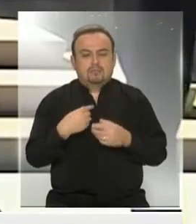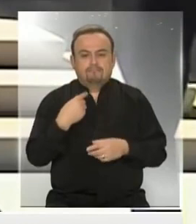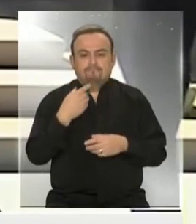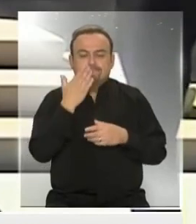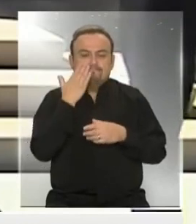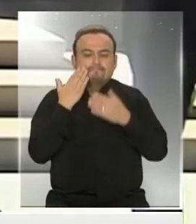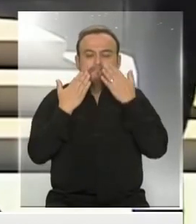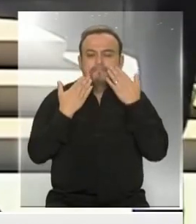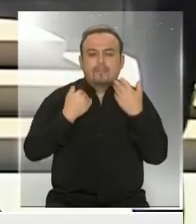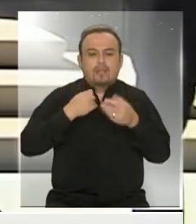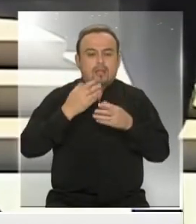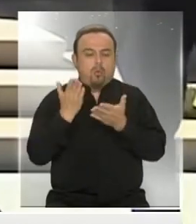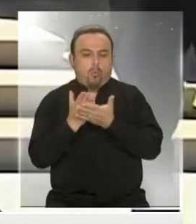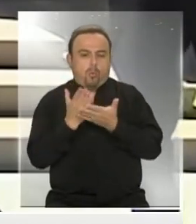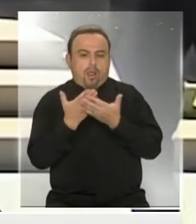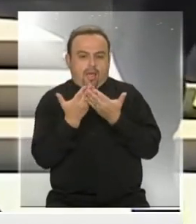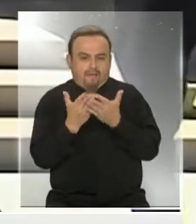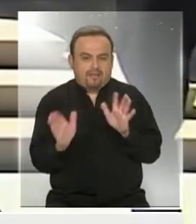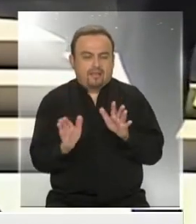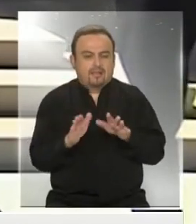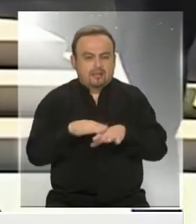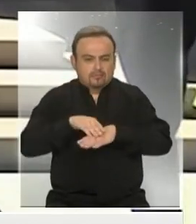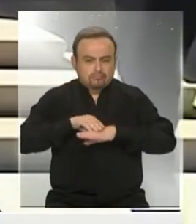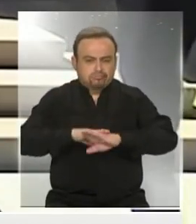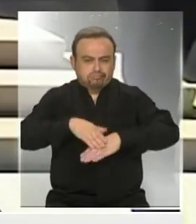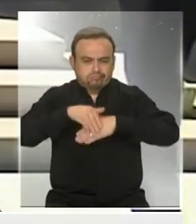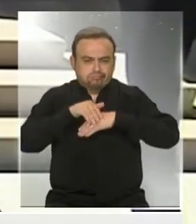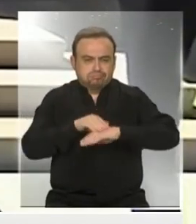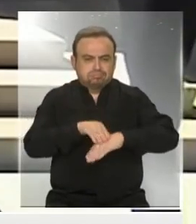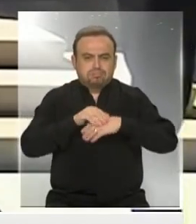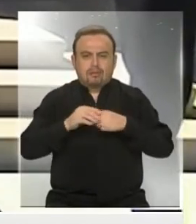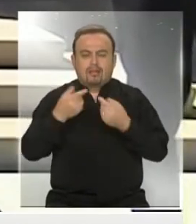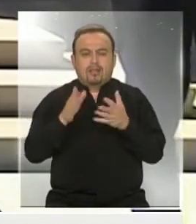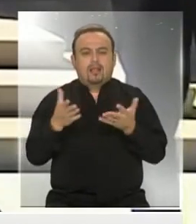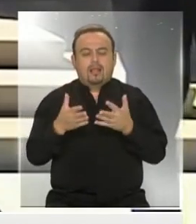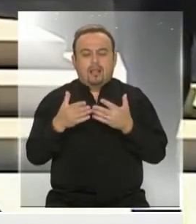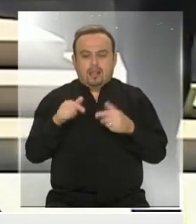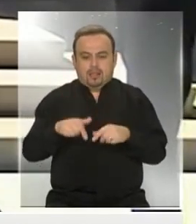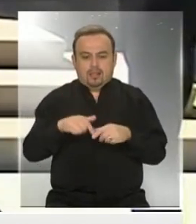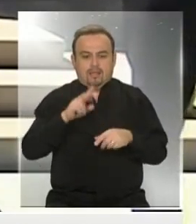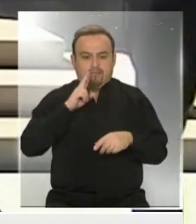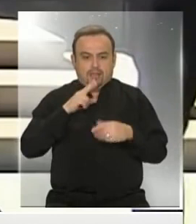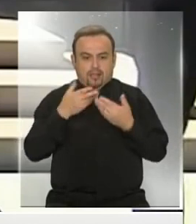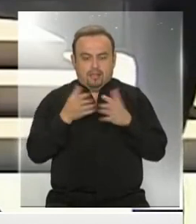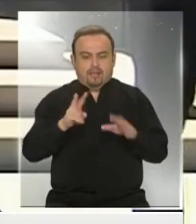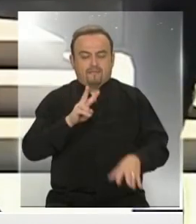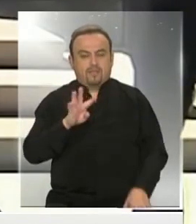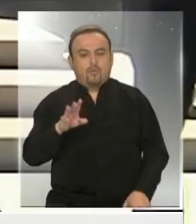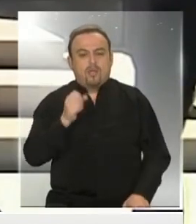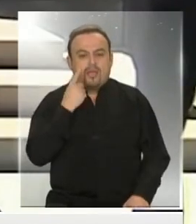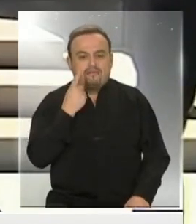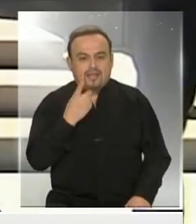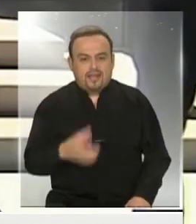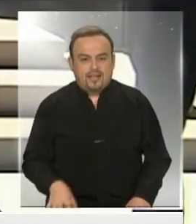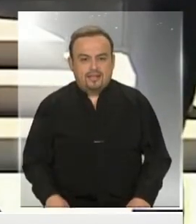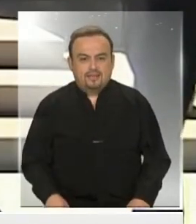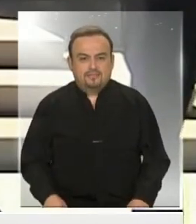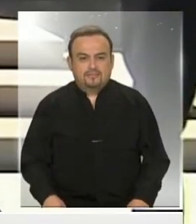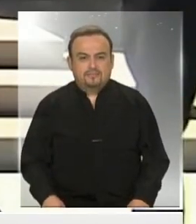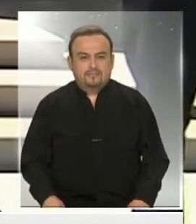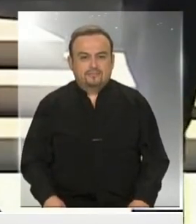y sus respectivas escuelas y además de los masajistas para que abra sus puertas este viernes 24 de abril